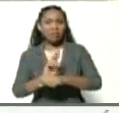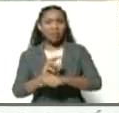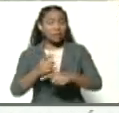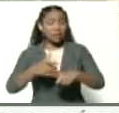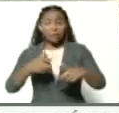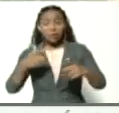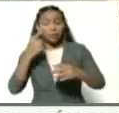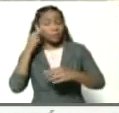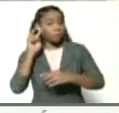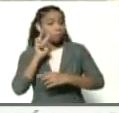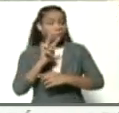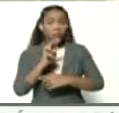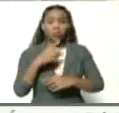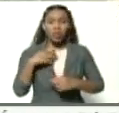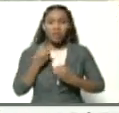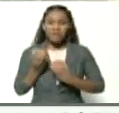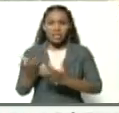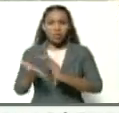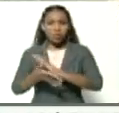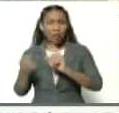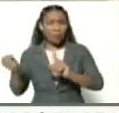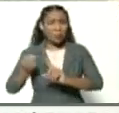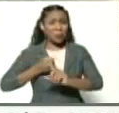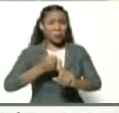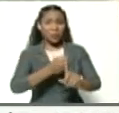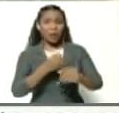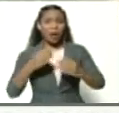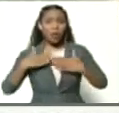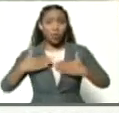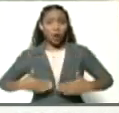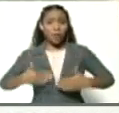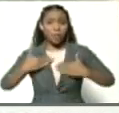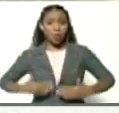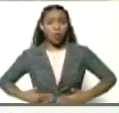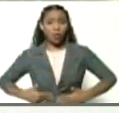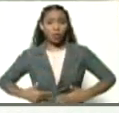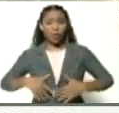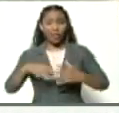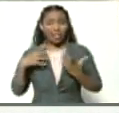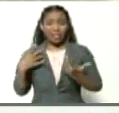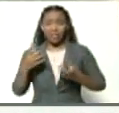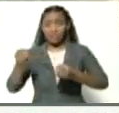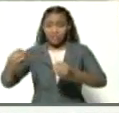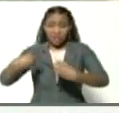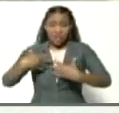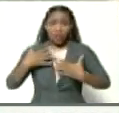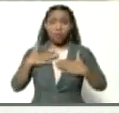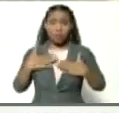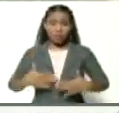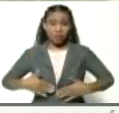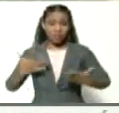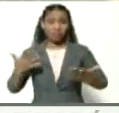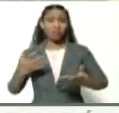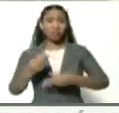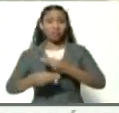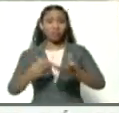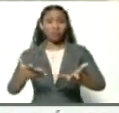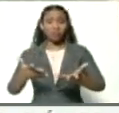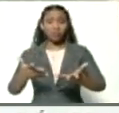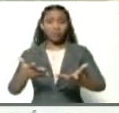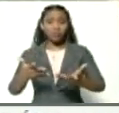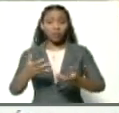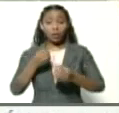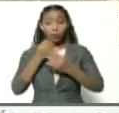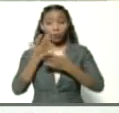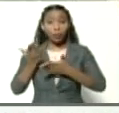tremendo por la virulencia con que golpea el organismo, la carga viral con que golpea el organismo. Y bueno, ha